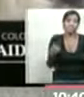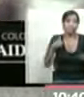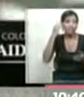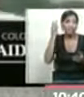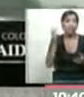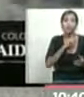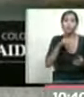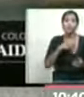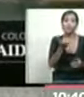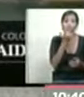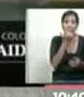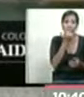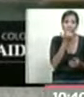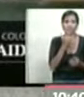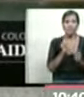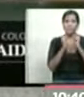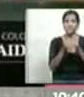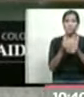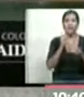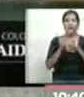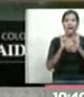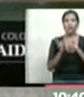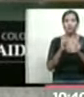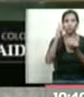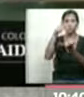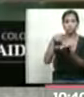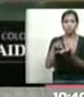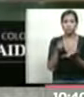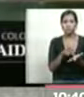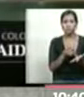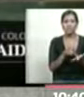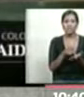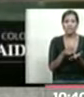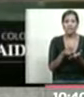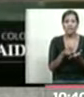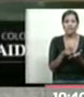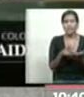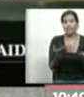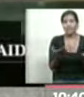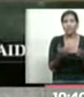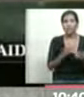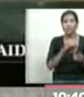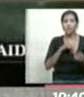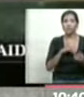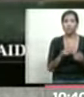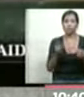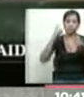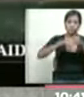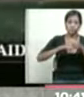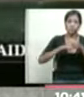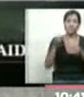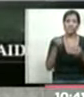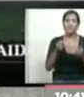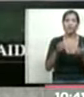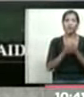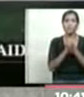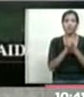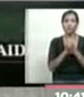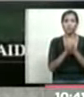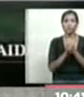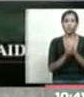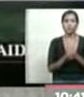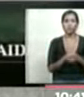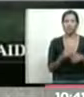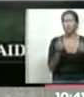nos equivocamos desde un principio. Algunos protagonistas se han encargado de engañar a nuestros verdaderos aliados. ¿A quién te refieres con los verdaderos